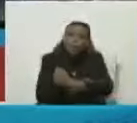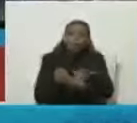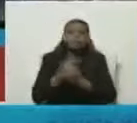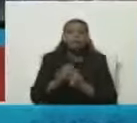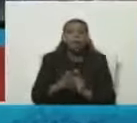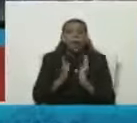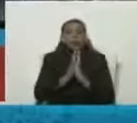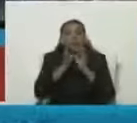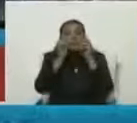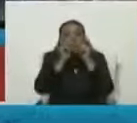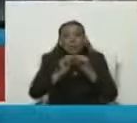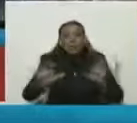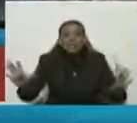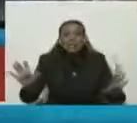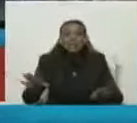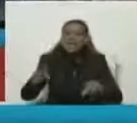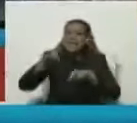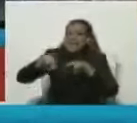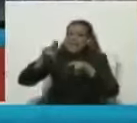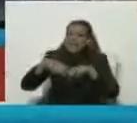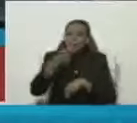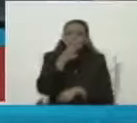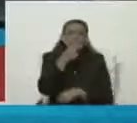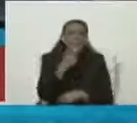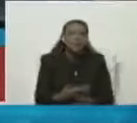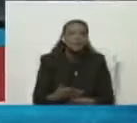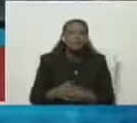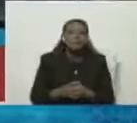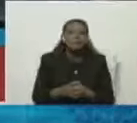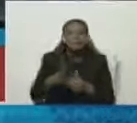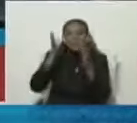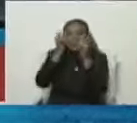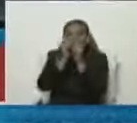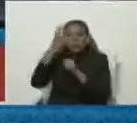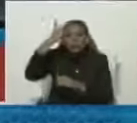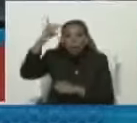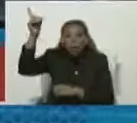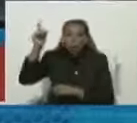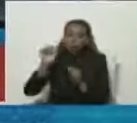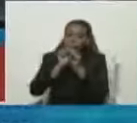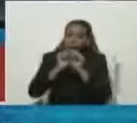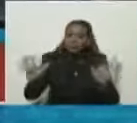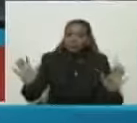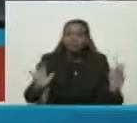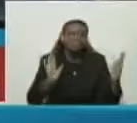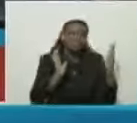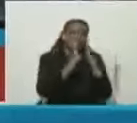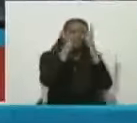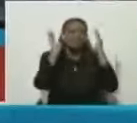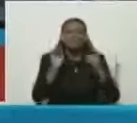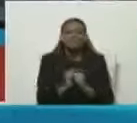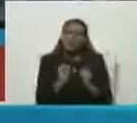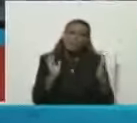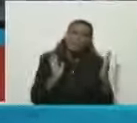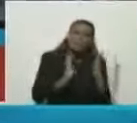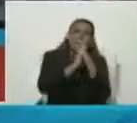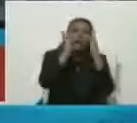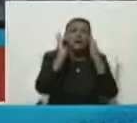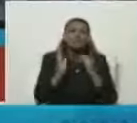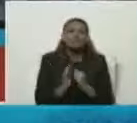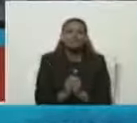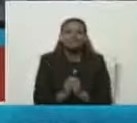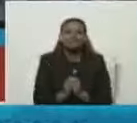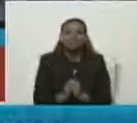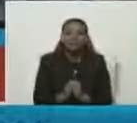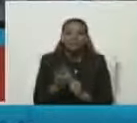bendiga. Muchachos bellos, que Dios me los bendiga. Chócala, que Dios me los bendiga. Y